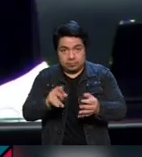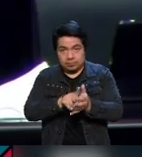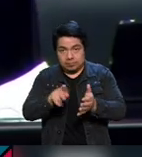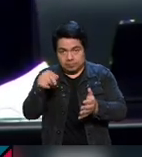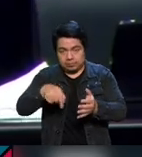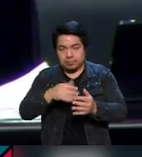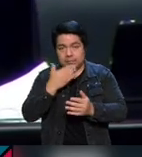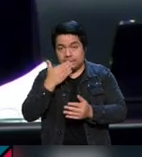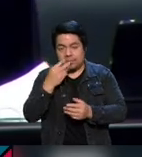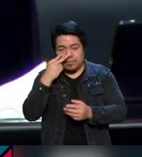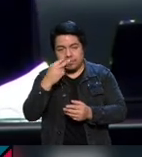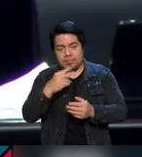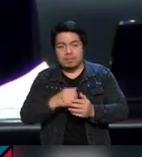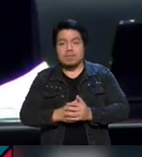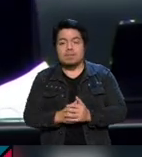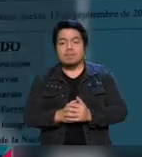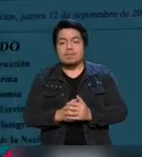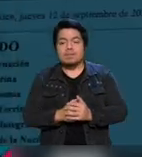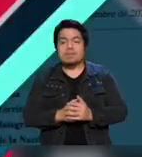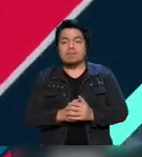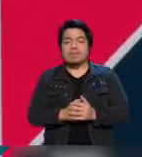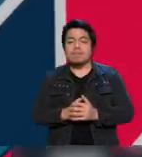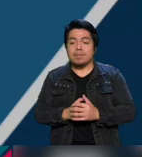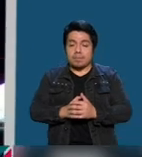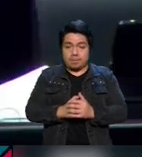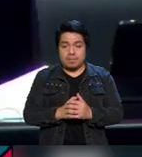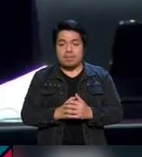la Federación. Veamos el momento.